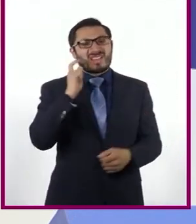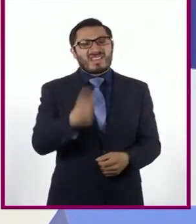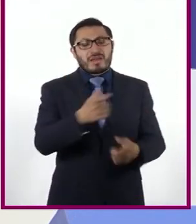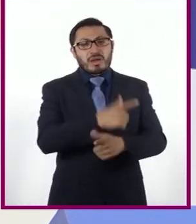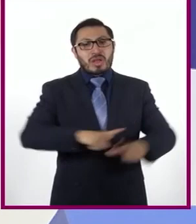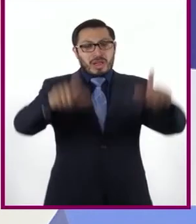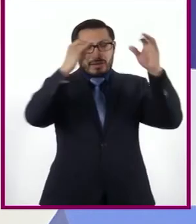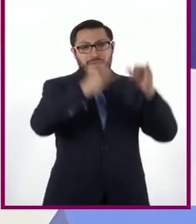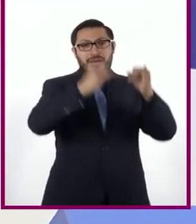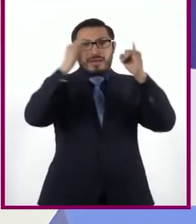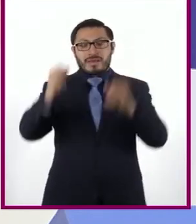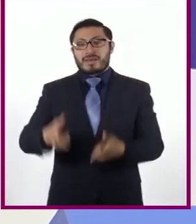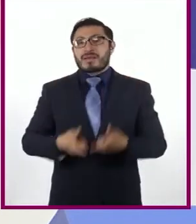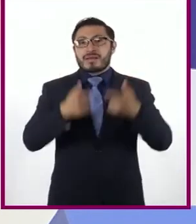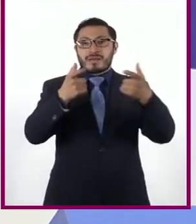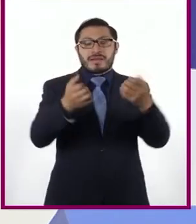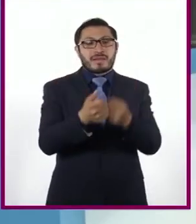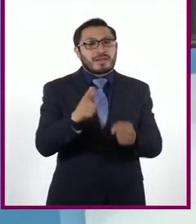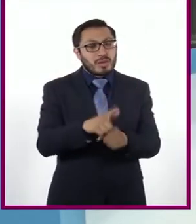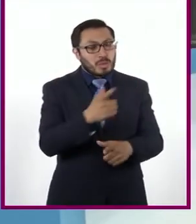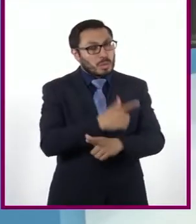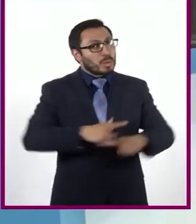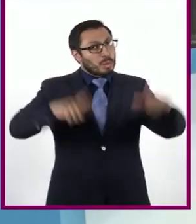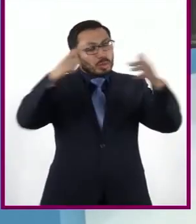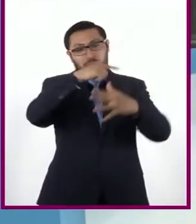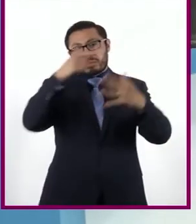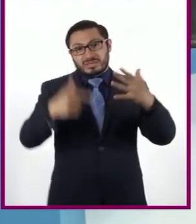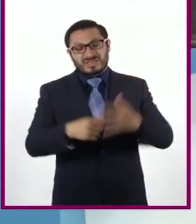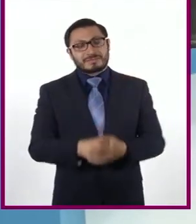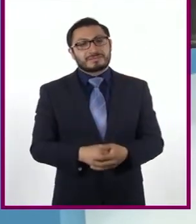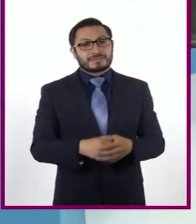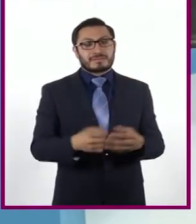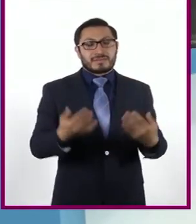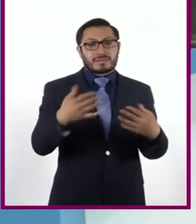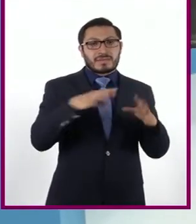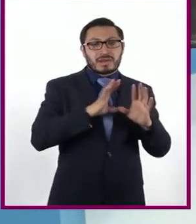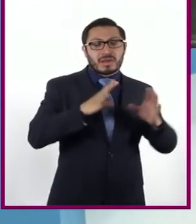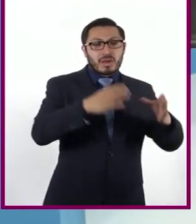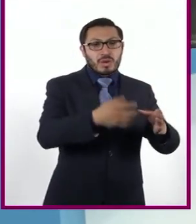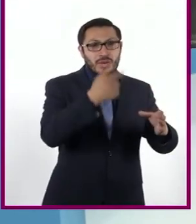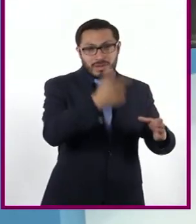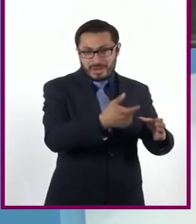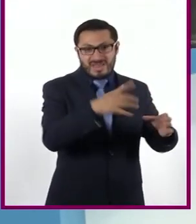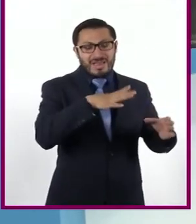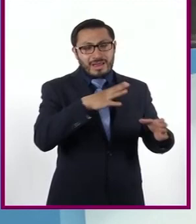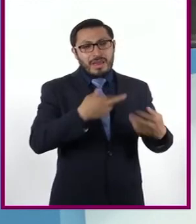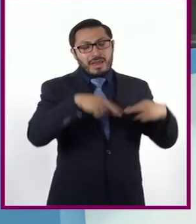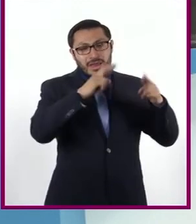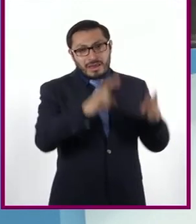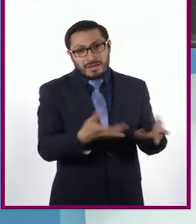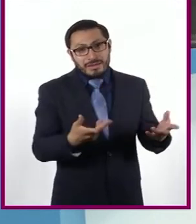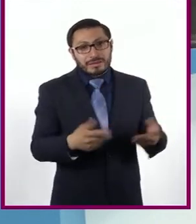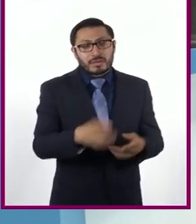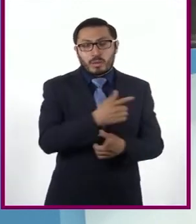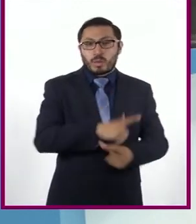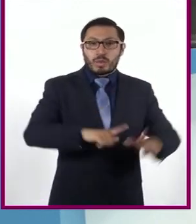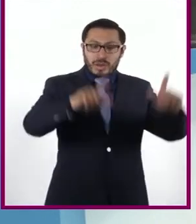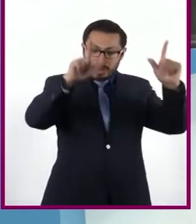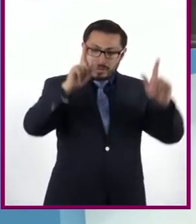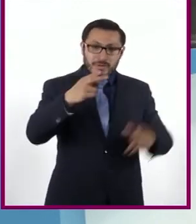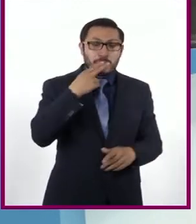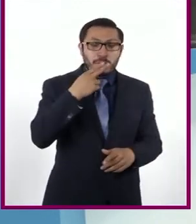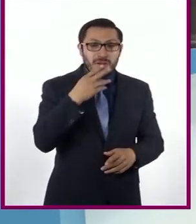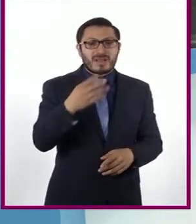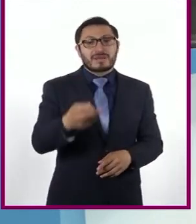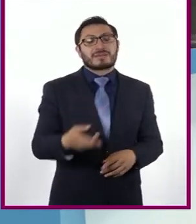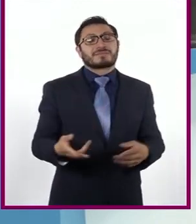lo individual, económico y social. En el ámbito económico, lo vemos reflejado en plena libertad de acción en el ejercicio